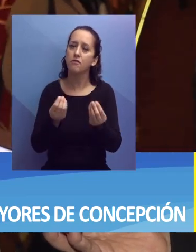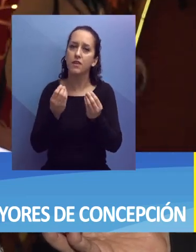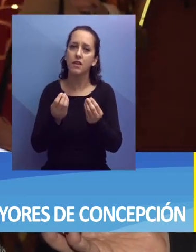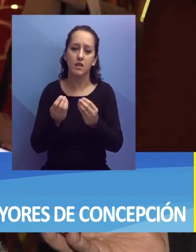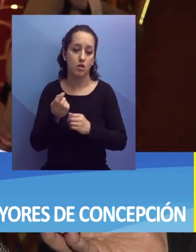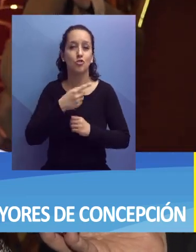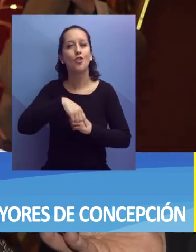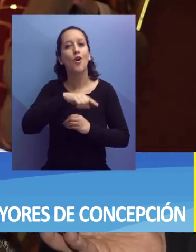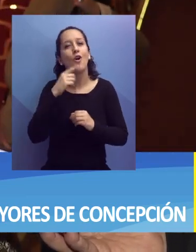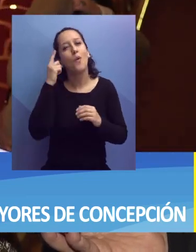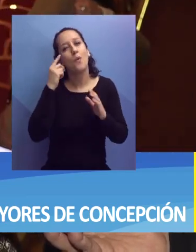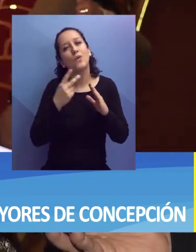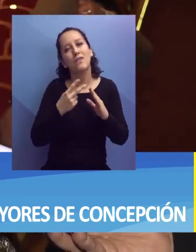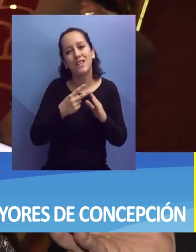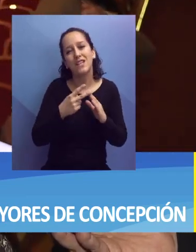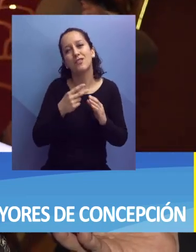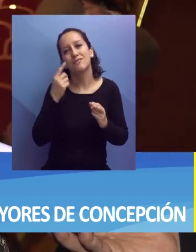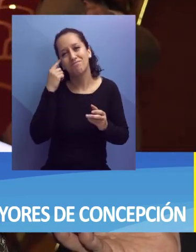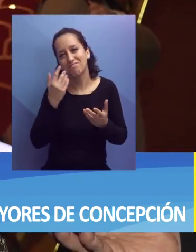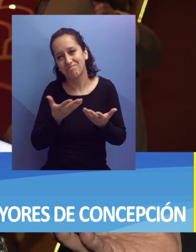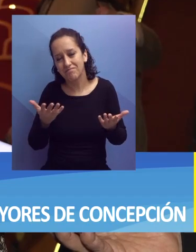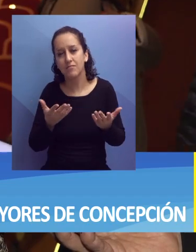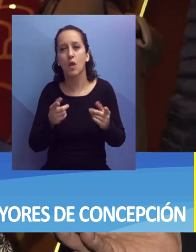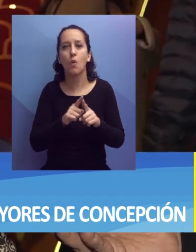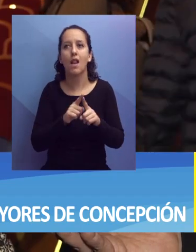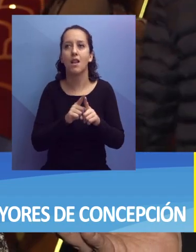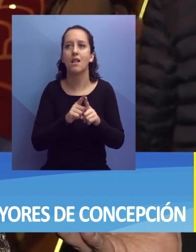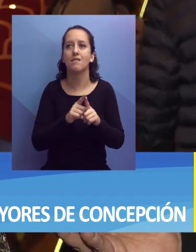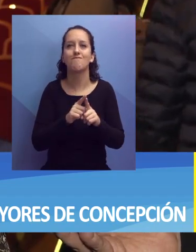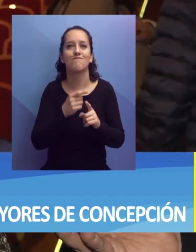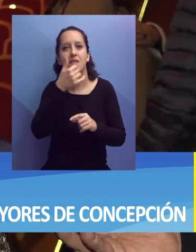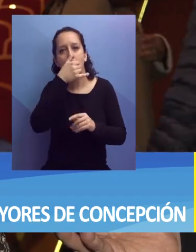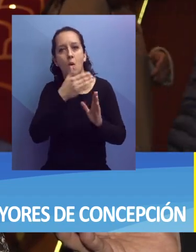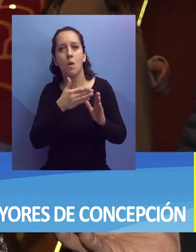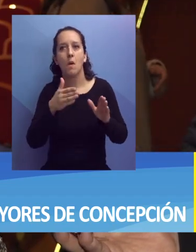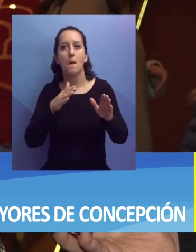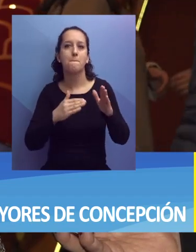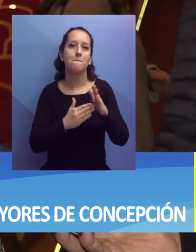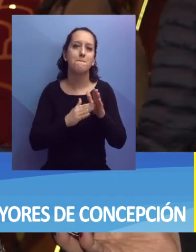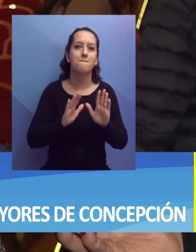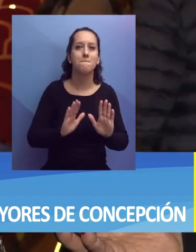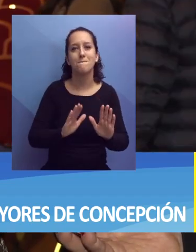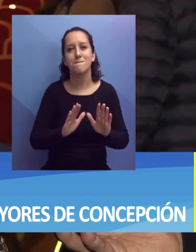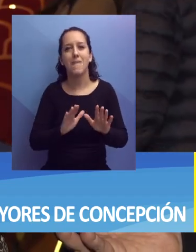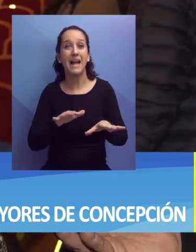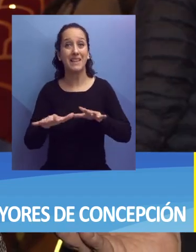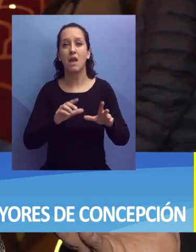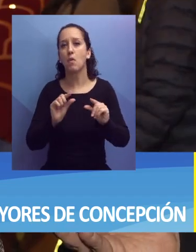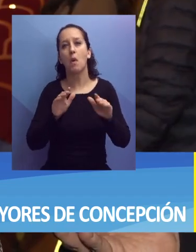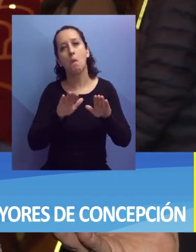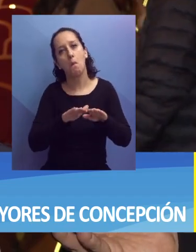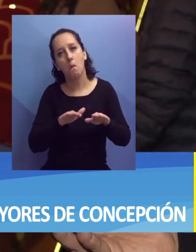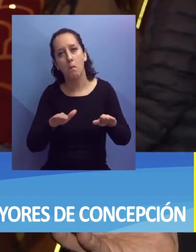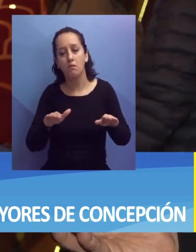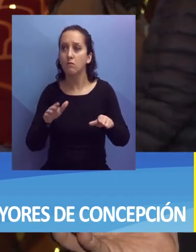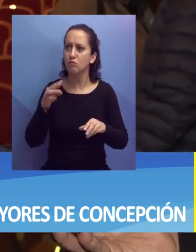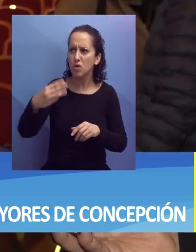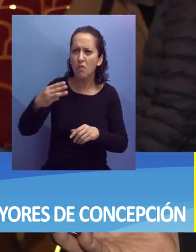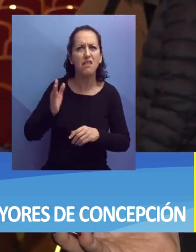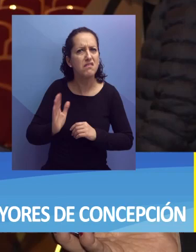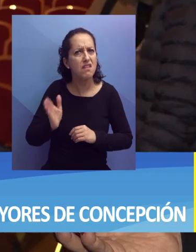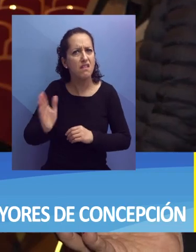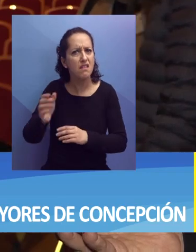esperaba, porque muchos de nosotros como dirigentes estuvimos también un tiempo con muy poca actividad, pero aún así la municipalidad